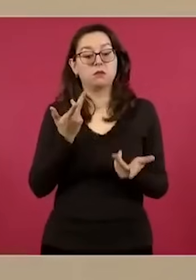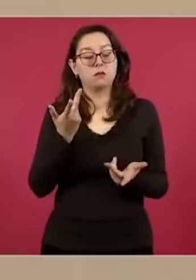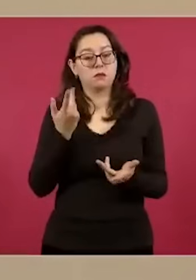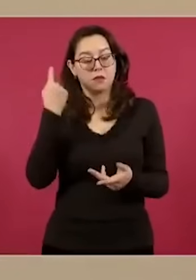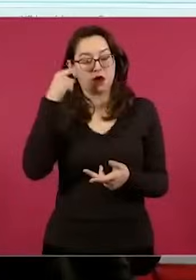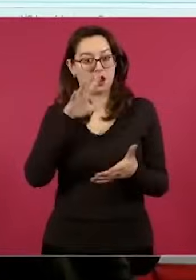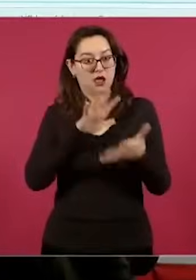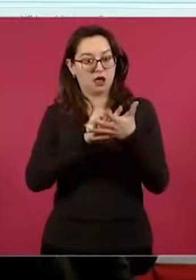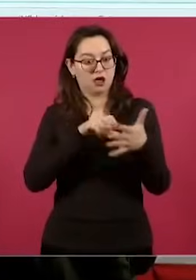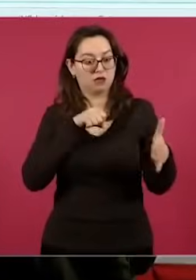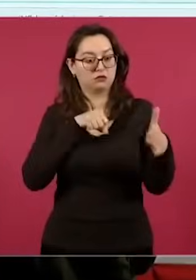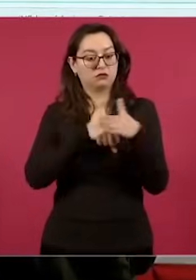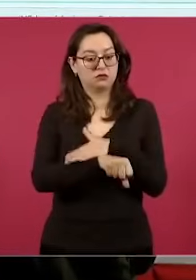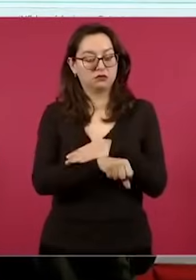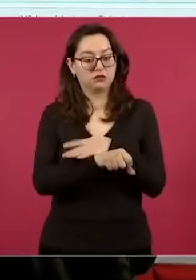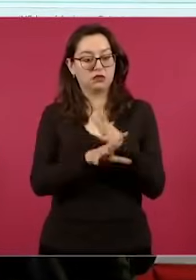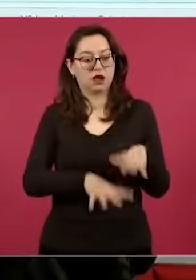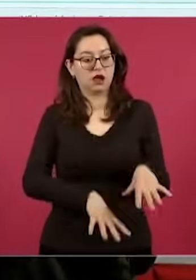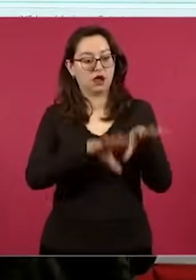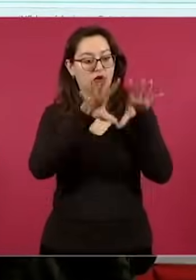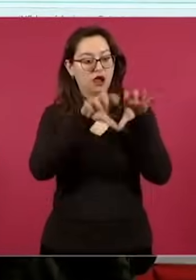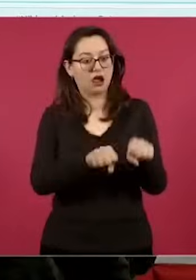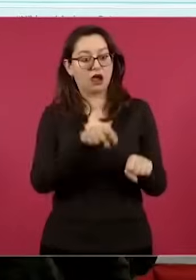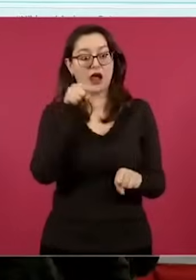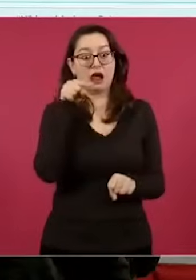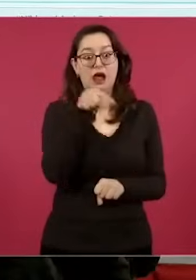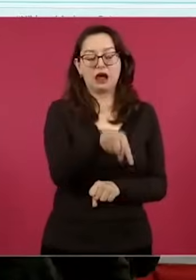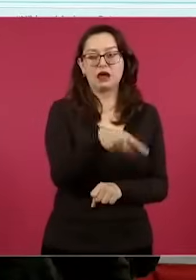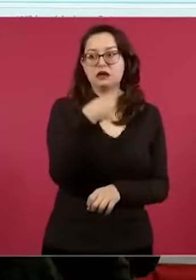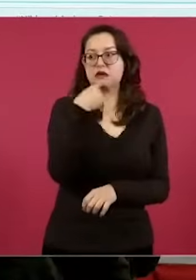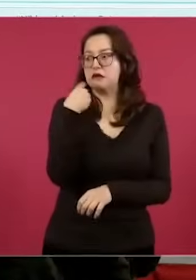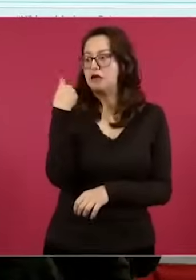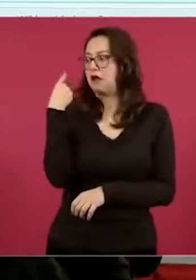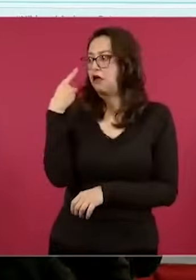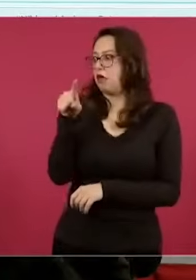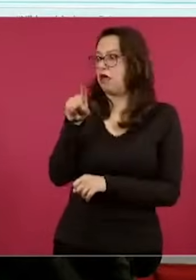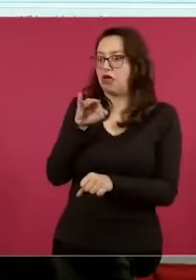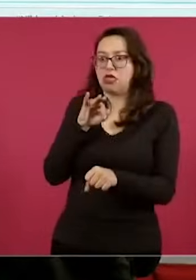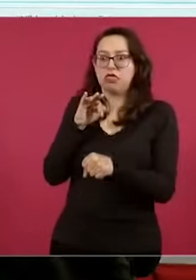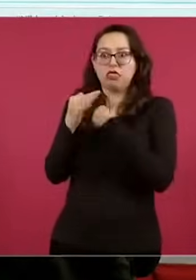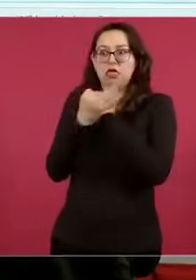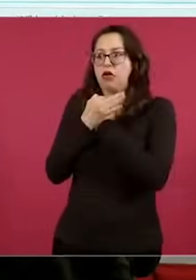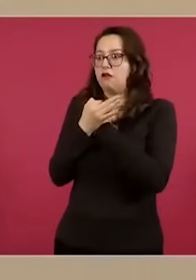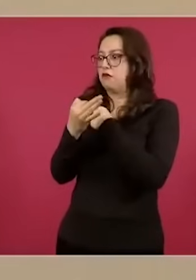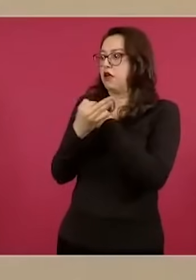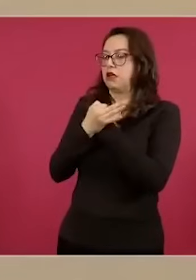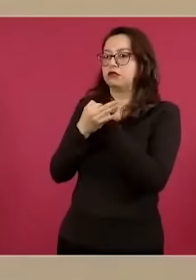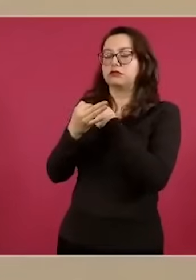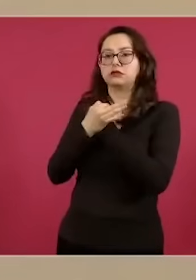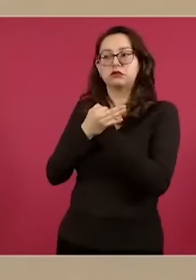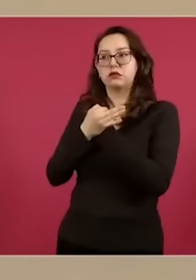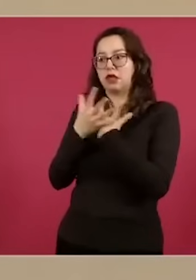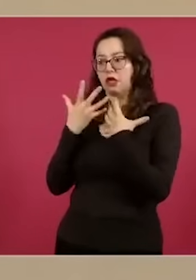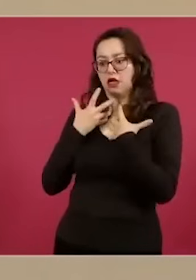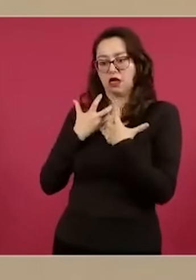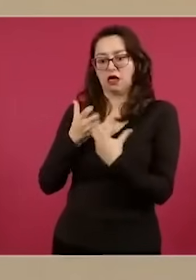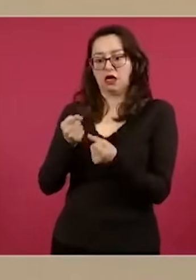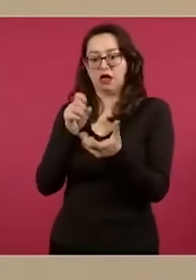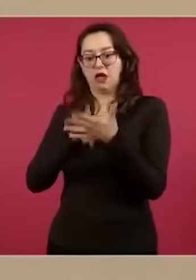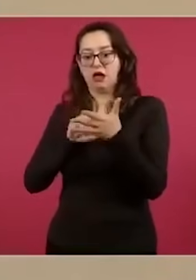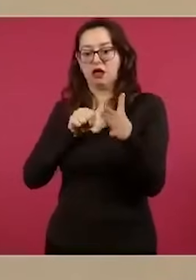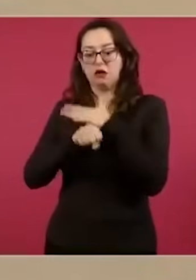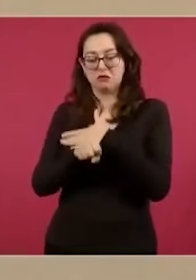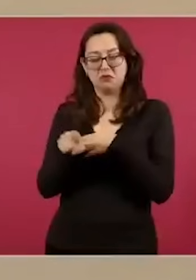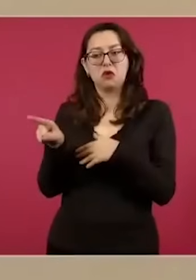contra posible orden de aprensión detención búsqueda y localización que hubiera en su contra para el efecto de que no sea Privada de